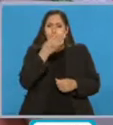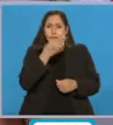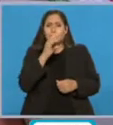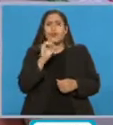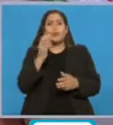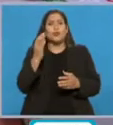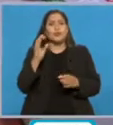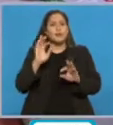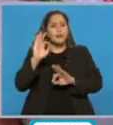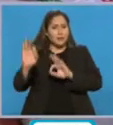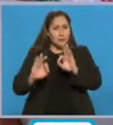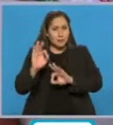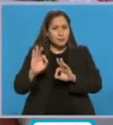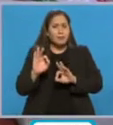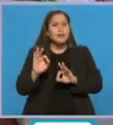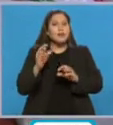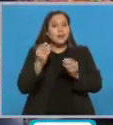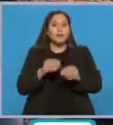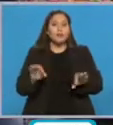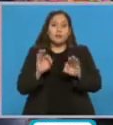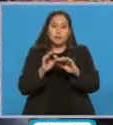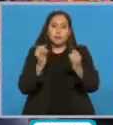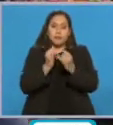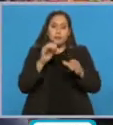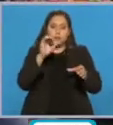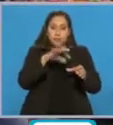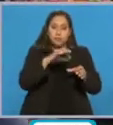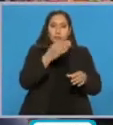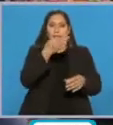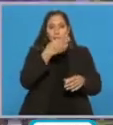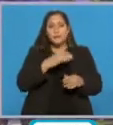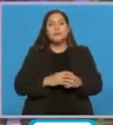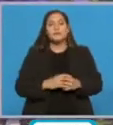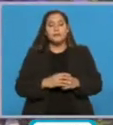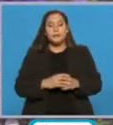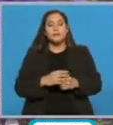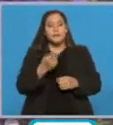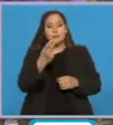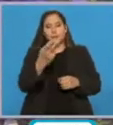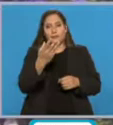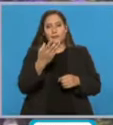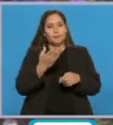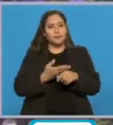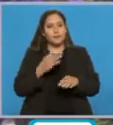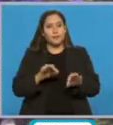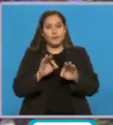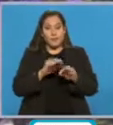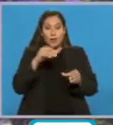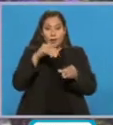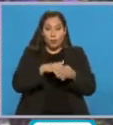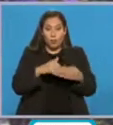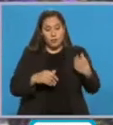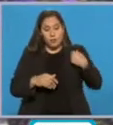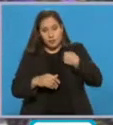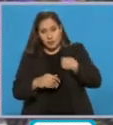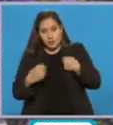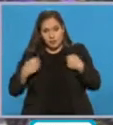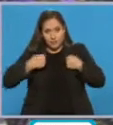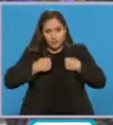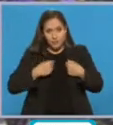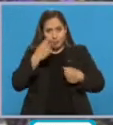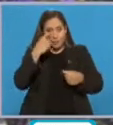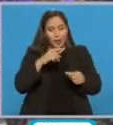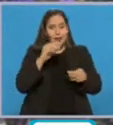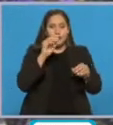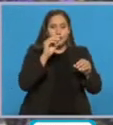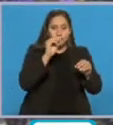un tratamiento, también es importante, ¿no? Así es, eso es bien importante, que tengamos en este kit de emergencia, que también tenemos que dejar lo